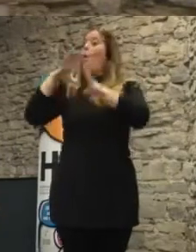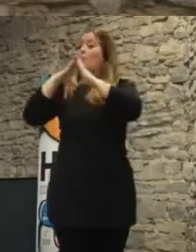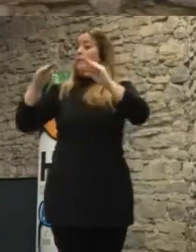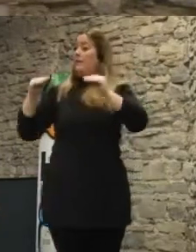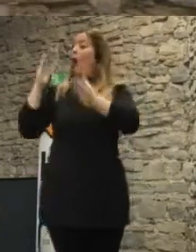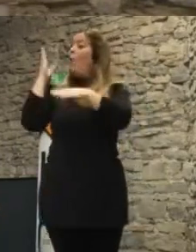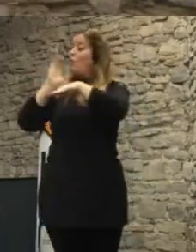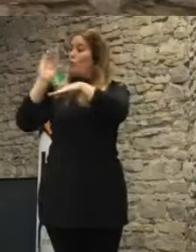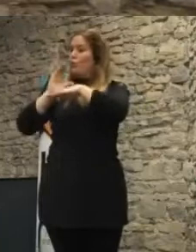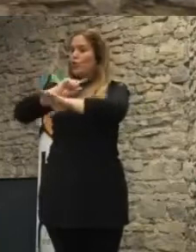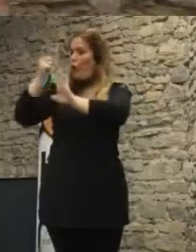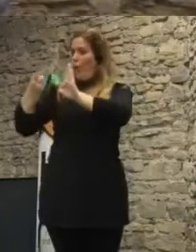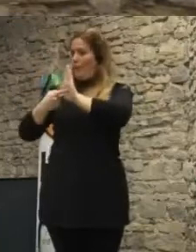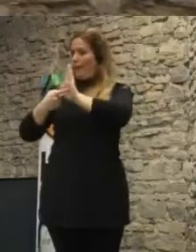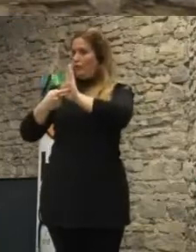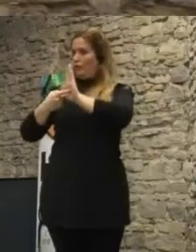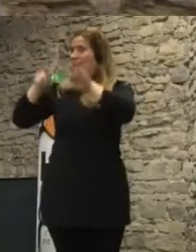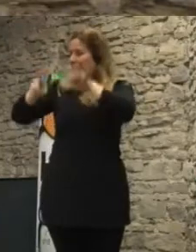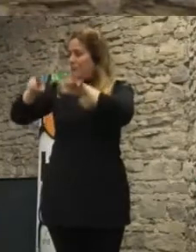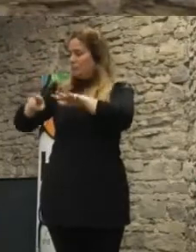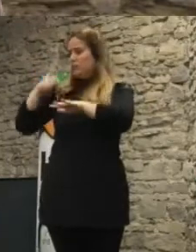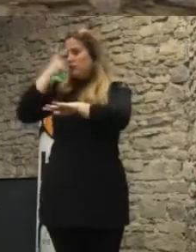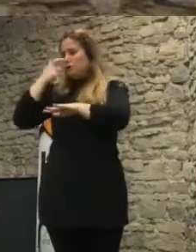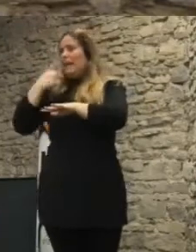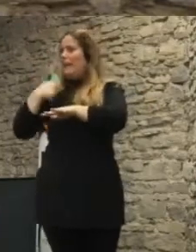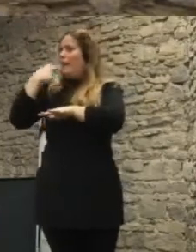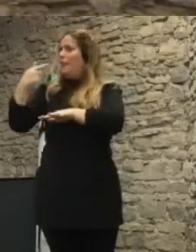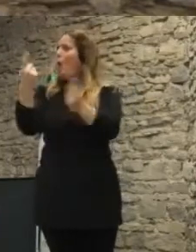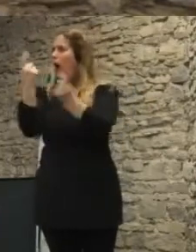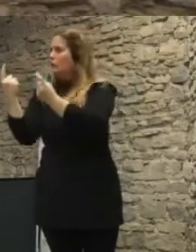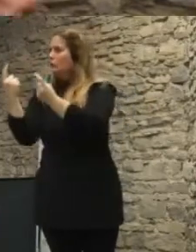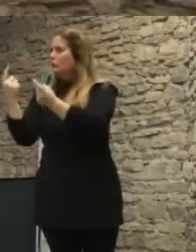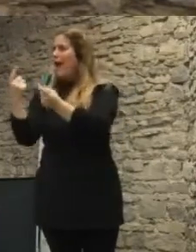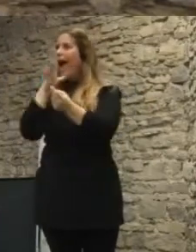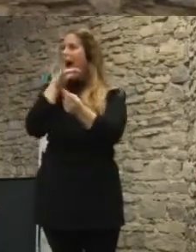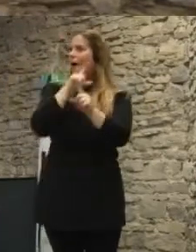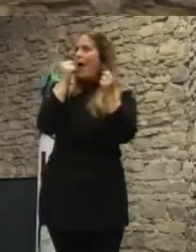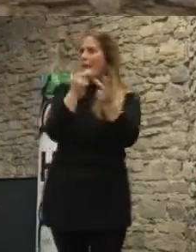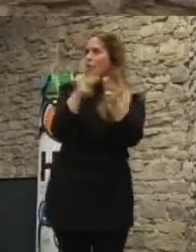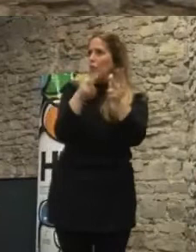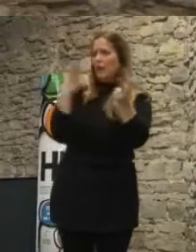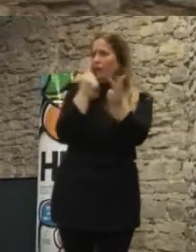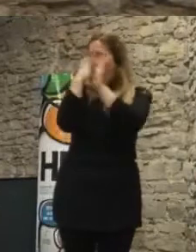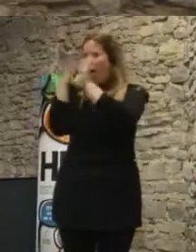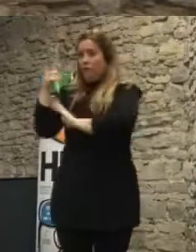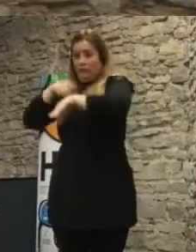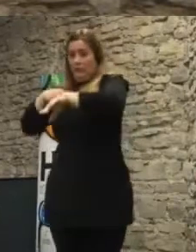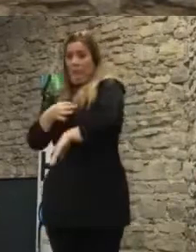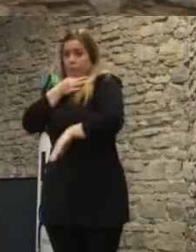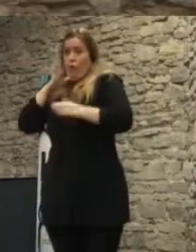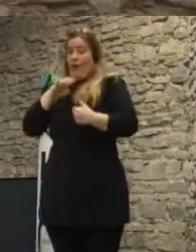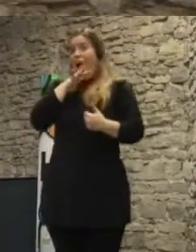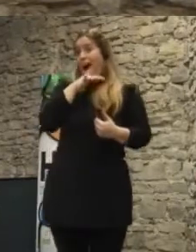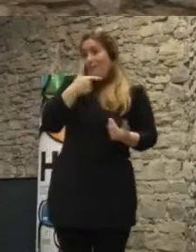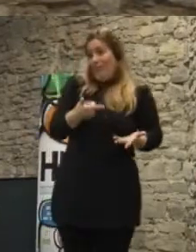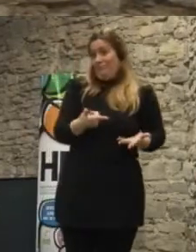y digo a los alumnos que no me va a dar tiempo de tratar en profundidad los cambios sociales. Por lo tanto, ahora en un cuarto de hora seguramente no vamos a poder